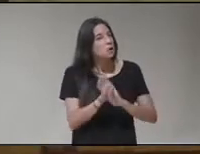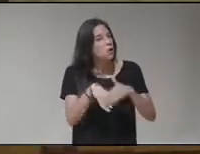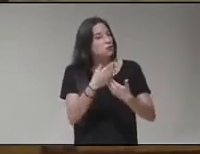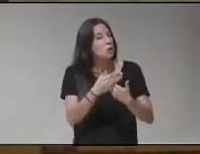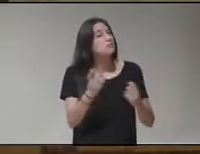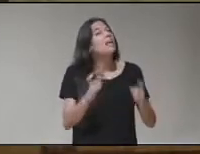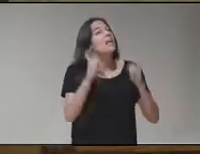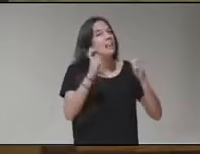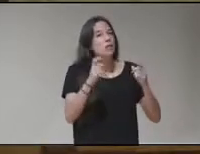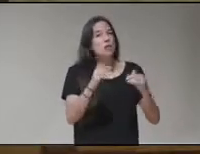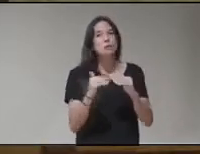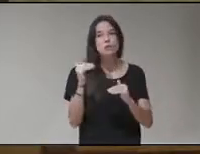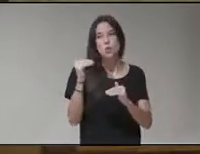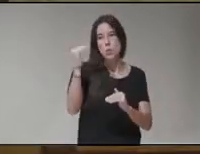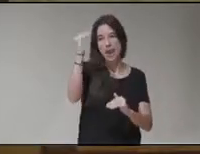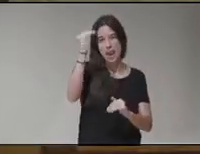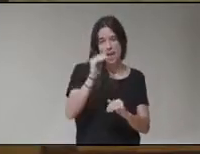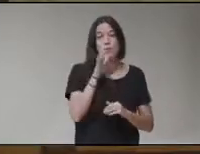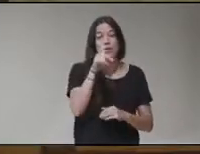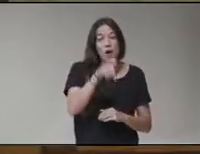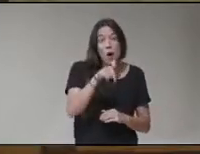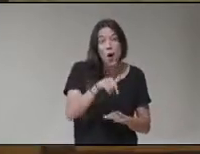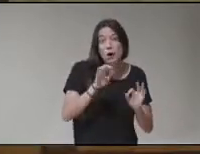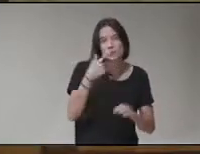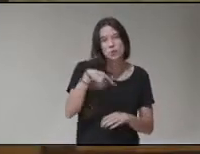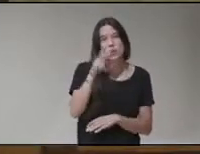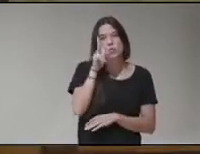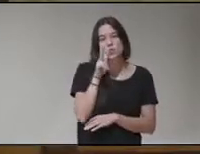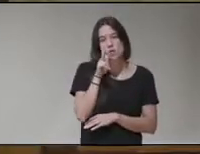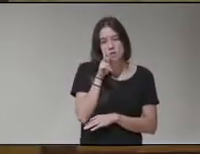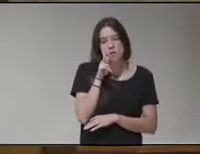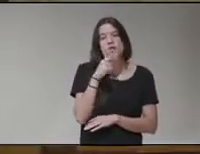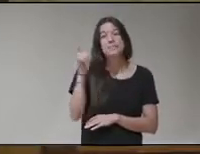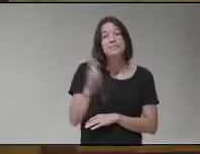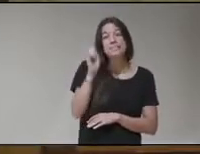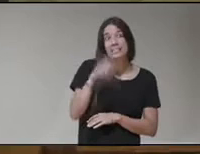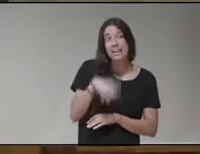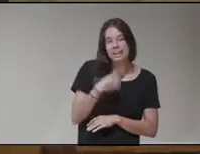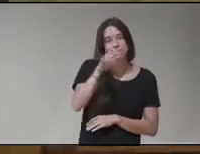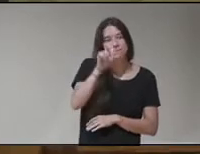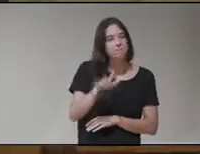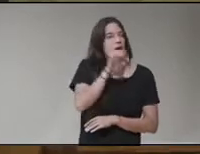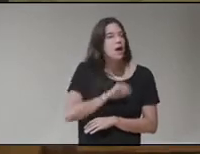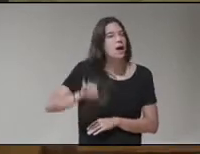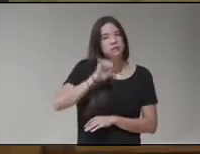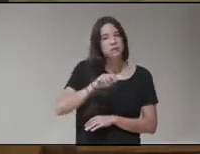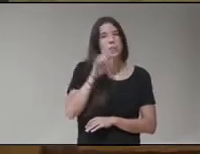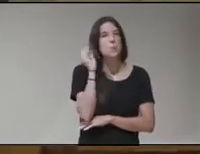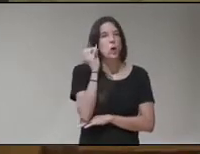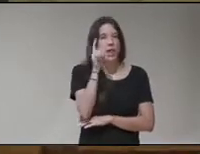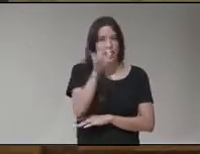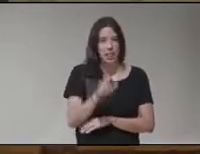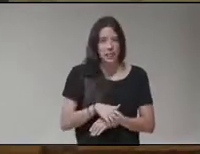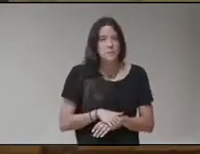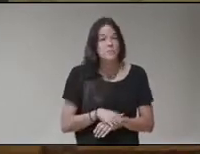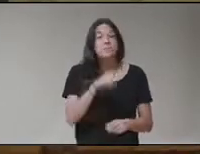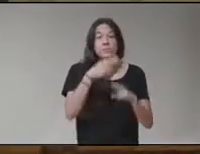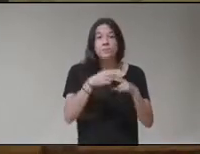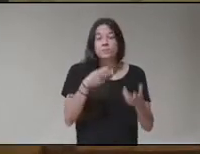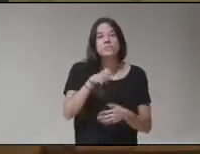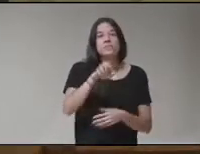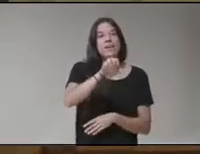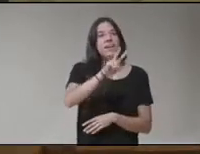intentando superar, porque hoy tenemos el lujazo de tener con nosotros a un magnífico ponente, que es